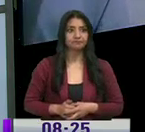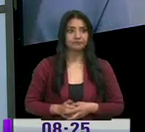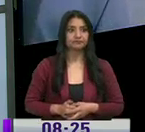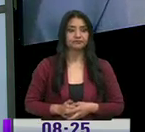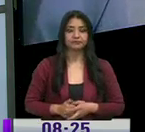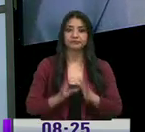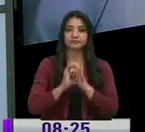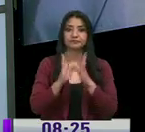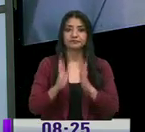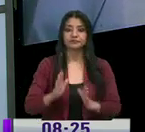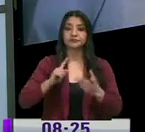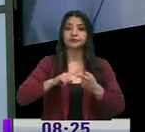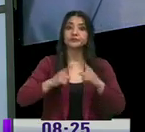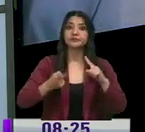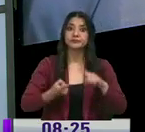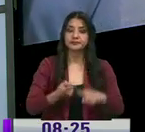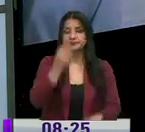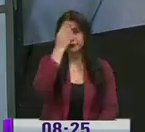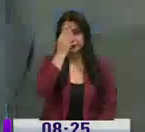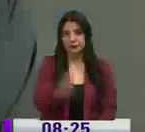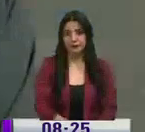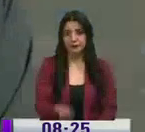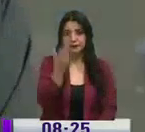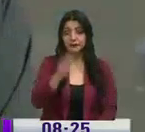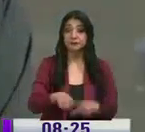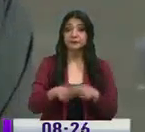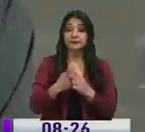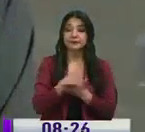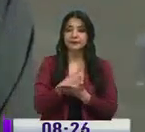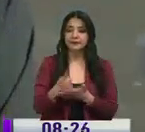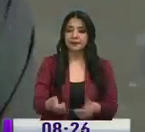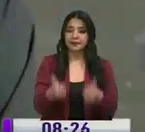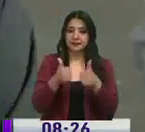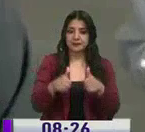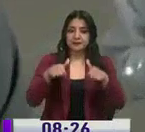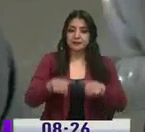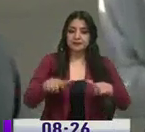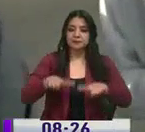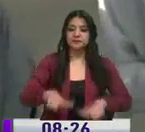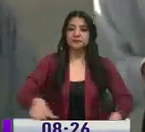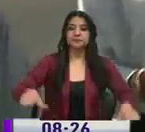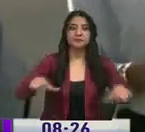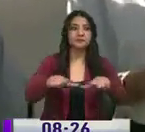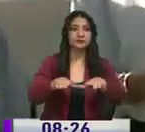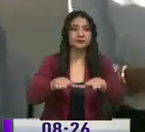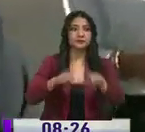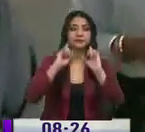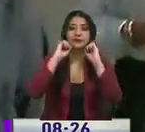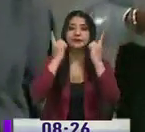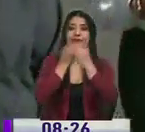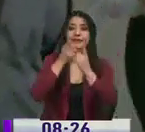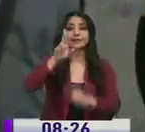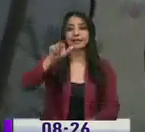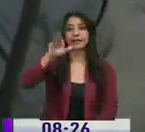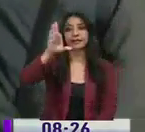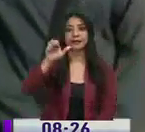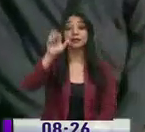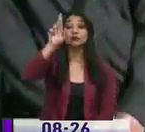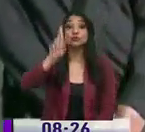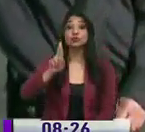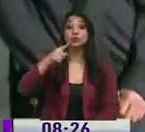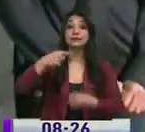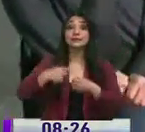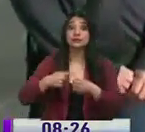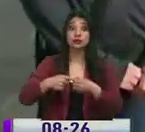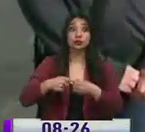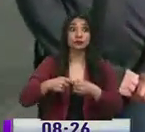Robert, amigos televidentes, de excelente inicio de semana, así es, nosotros nos encontramos aquí en el sector de Santa Rita, en el sur de la ciudad, precisamente en